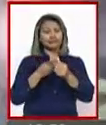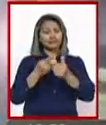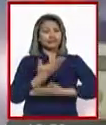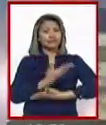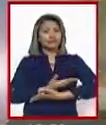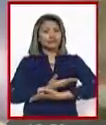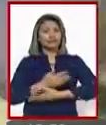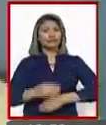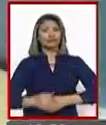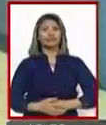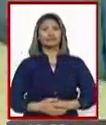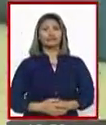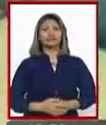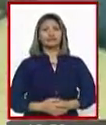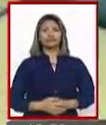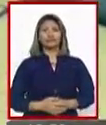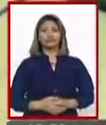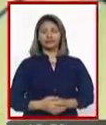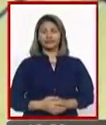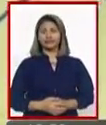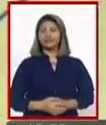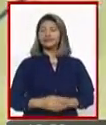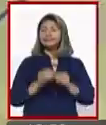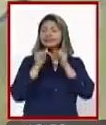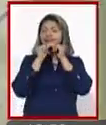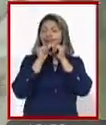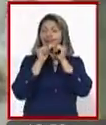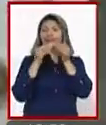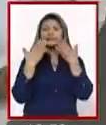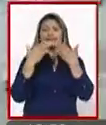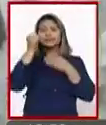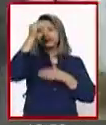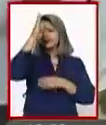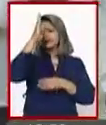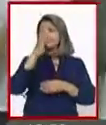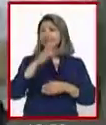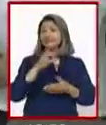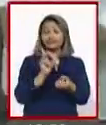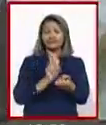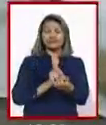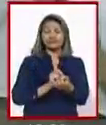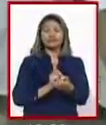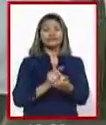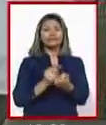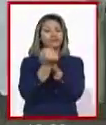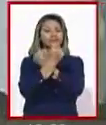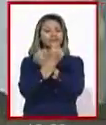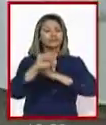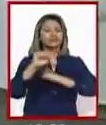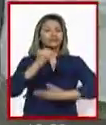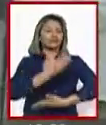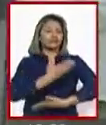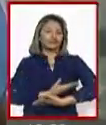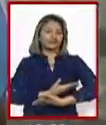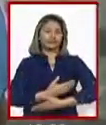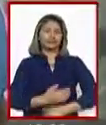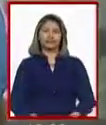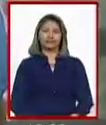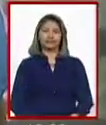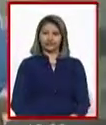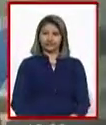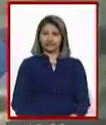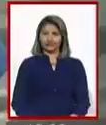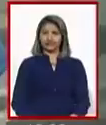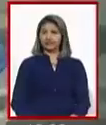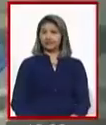Manifiestan que se sienten doblemente bendecidos y agradecidos con Dios y los galenos, por salvar a su primogénita. Bueno, un